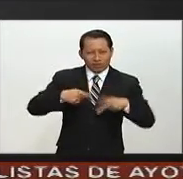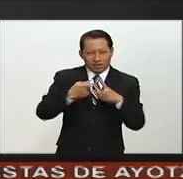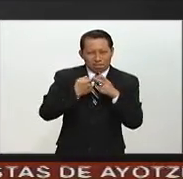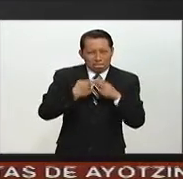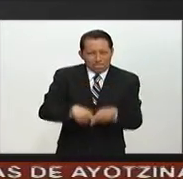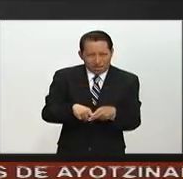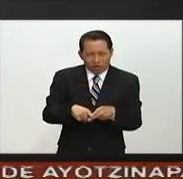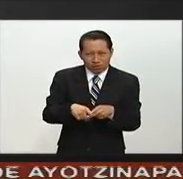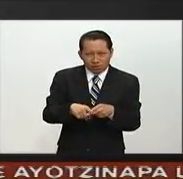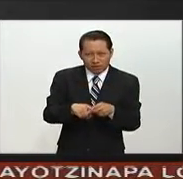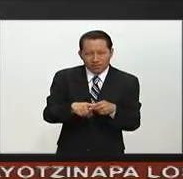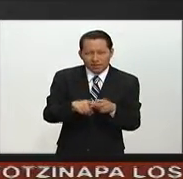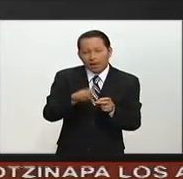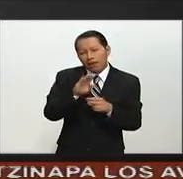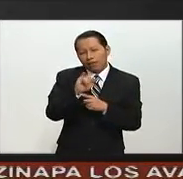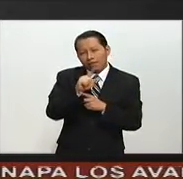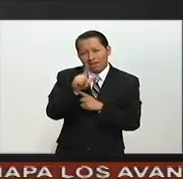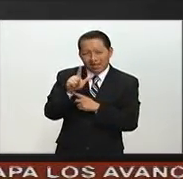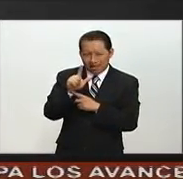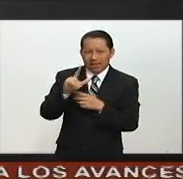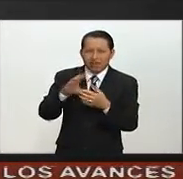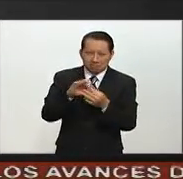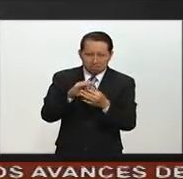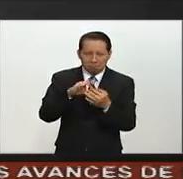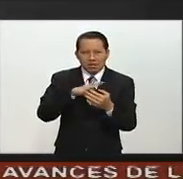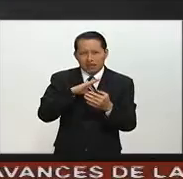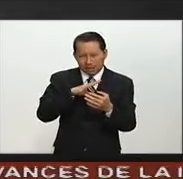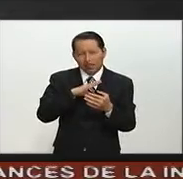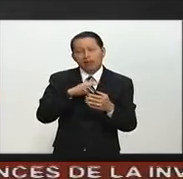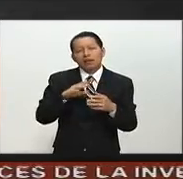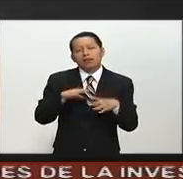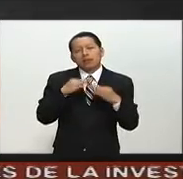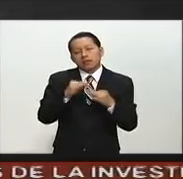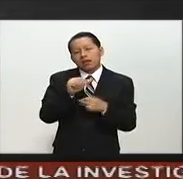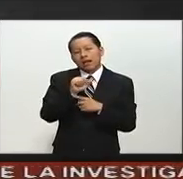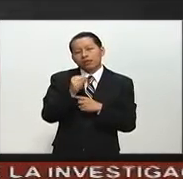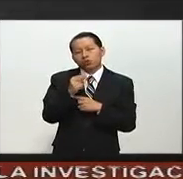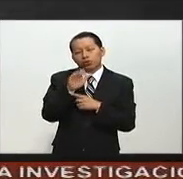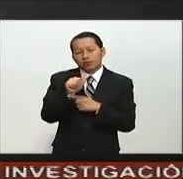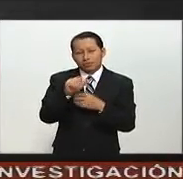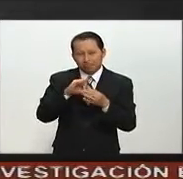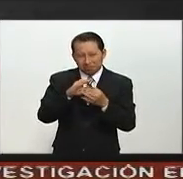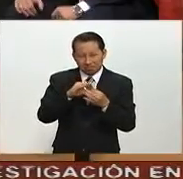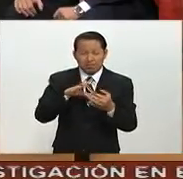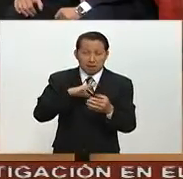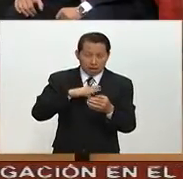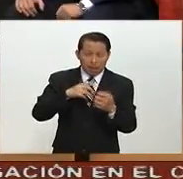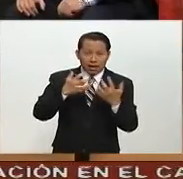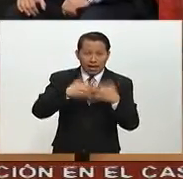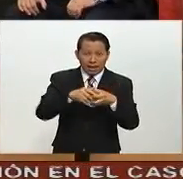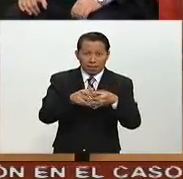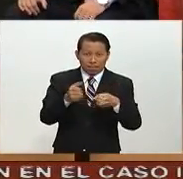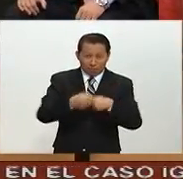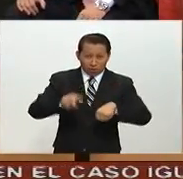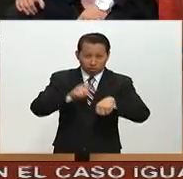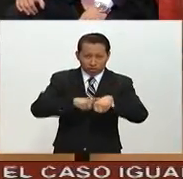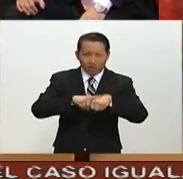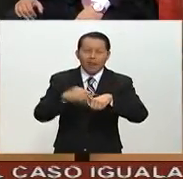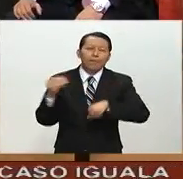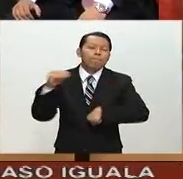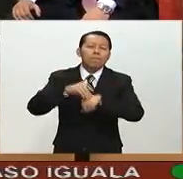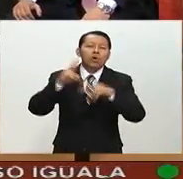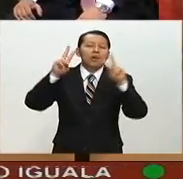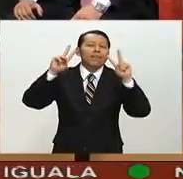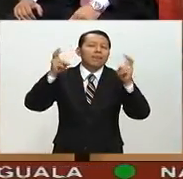social, que se llama Bill Drayton, el fundador de una organización que se llama Ashoka, que es de las más grandes del mundo en temas de empresas sociales, le agregó un